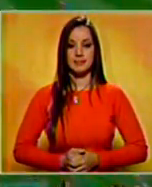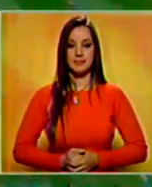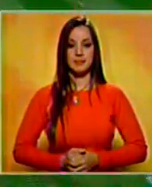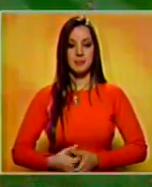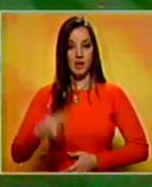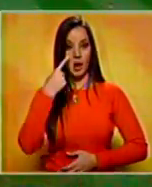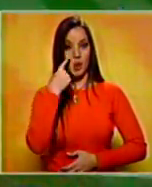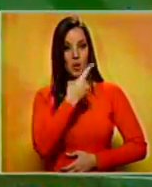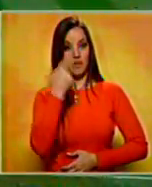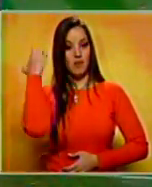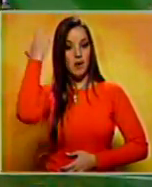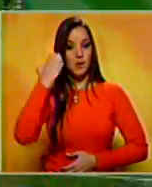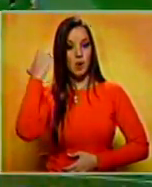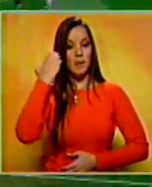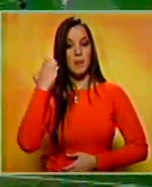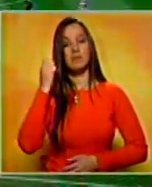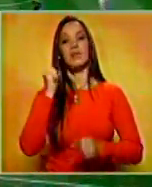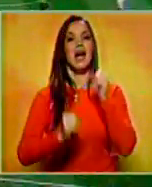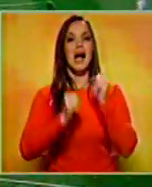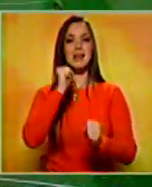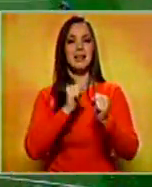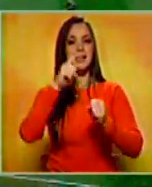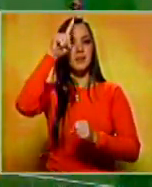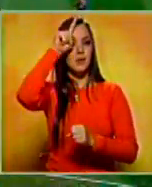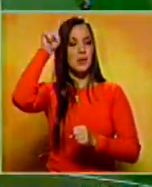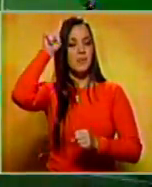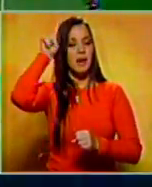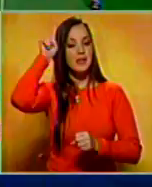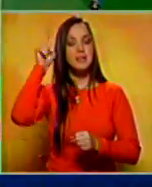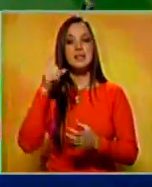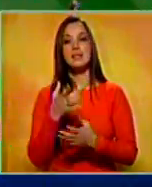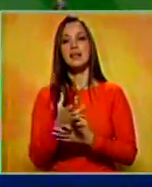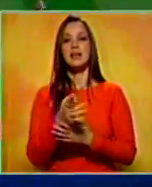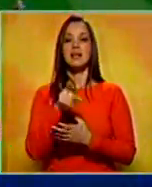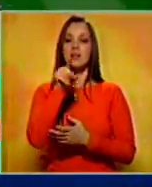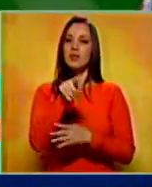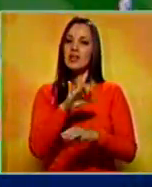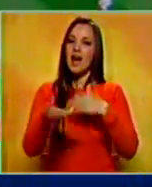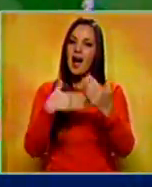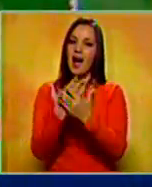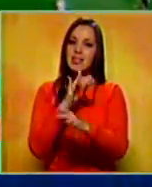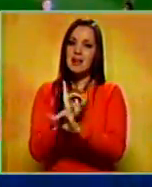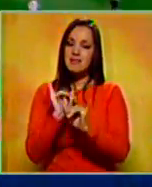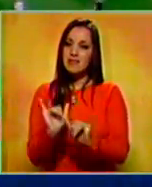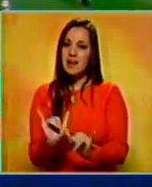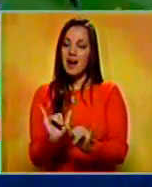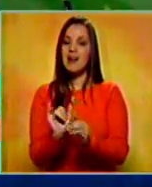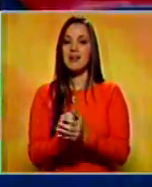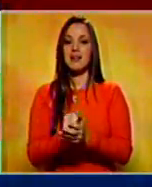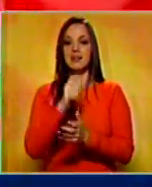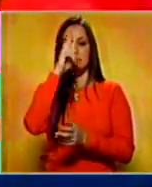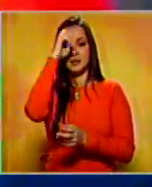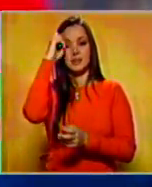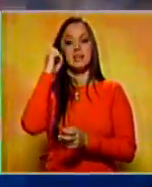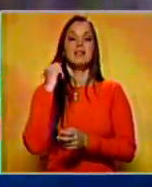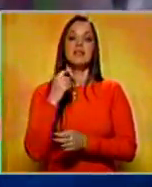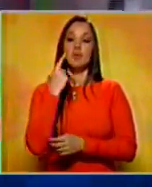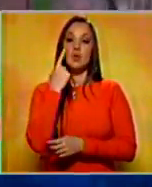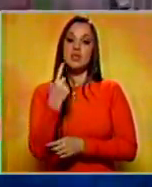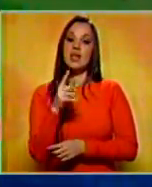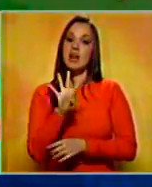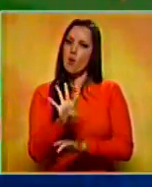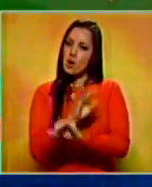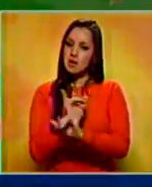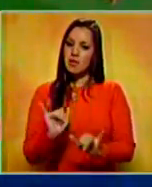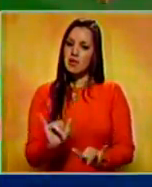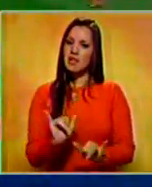Nos vamos al viejo continente. El Atlético de Madrid, con un drama incluido hasta el final, eliminó en la tanda de los penales al Bayer Leverkusen, avanzó hacia cuartos de final de